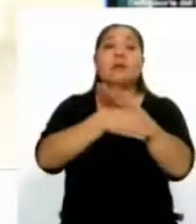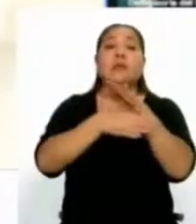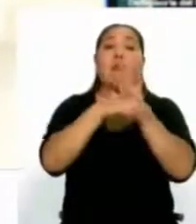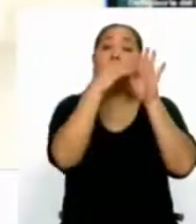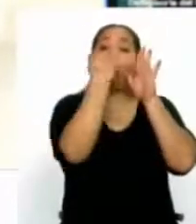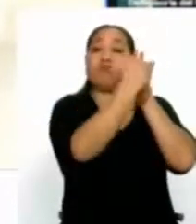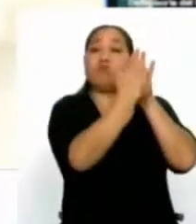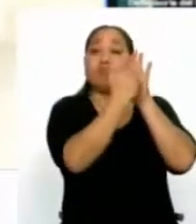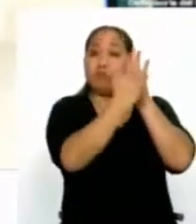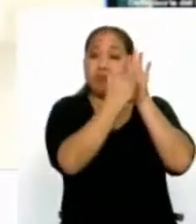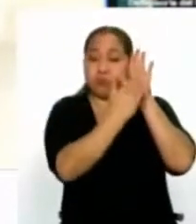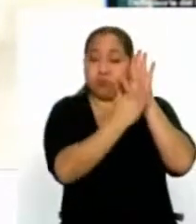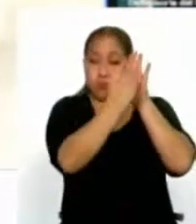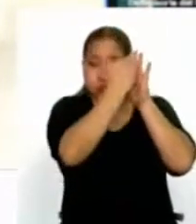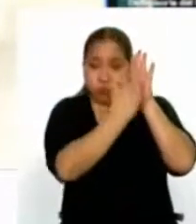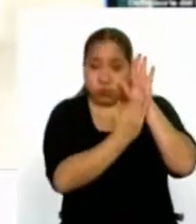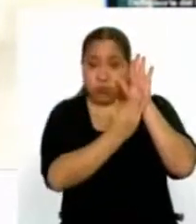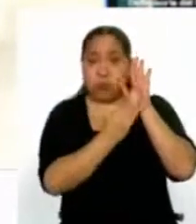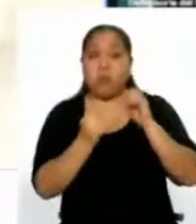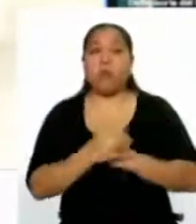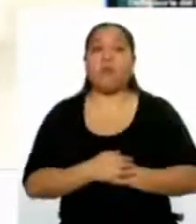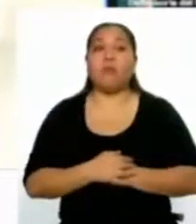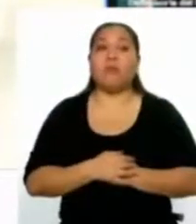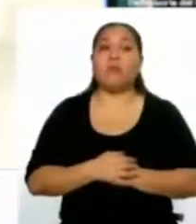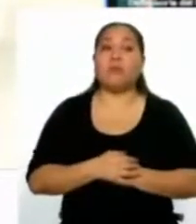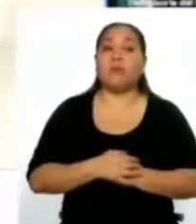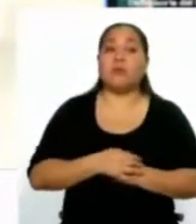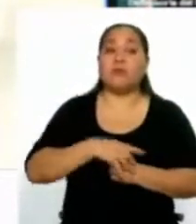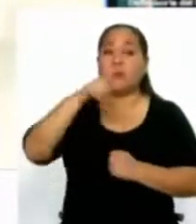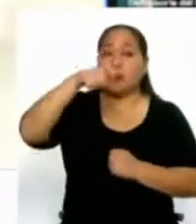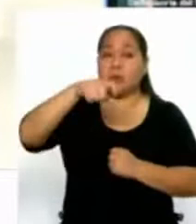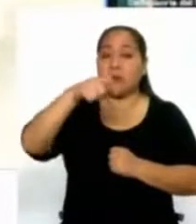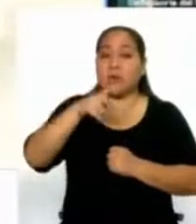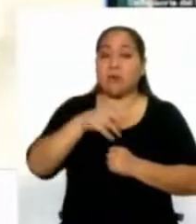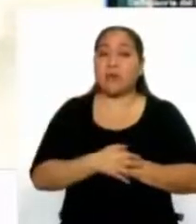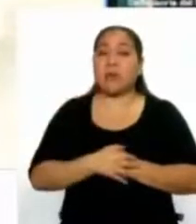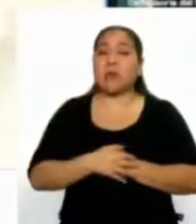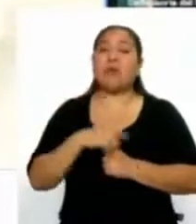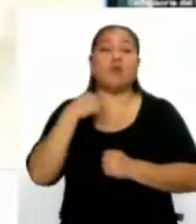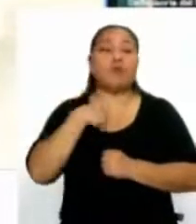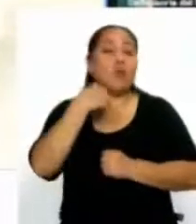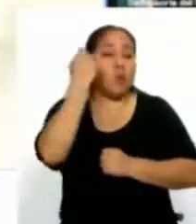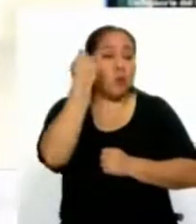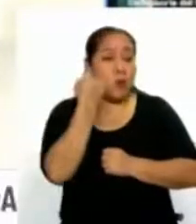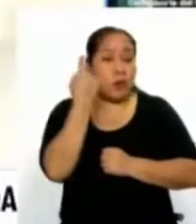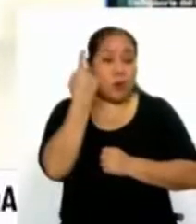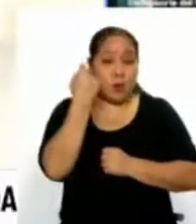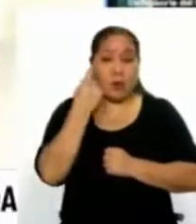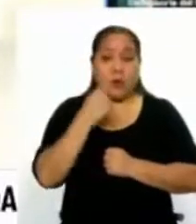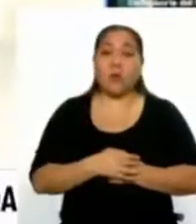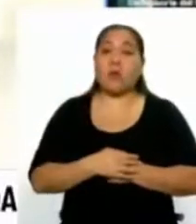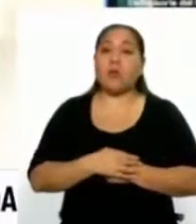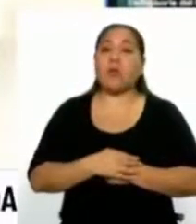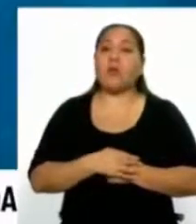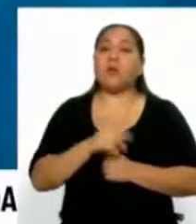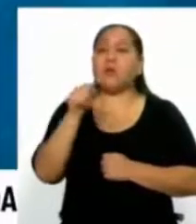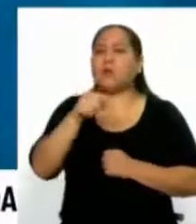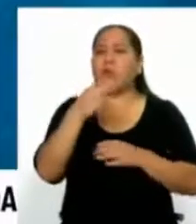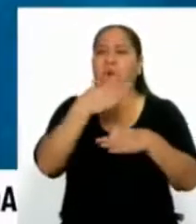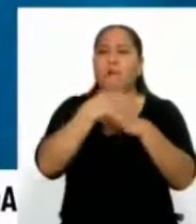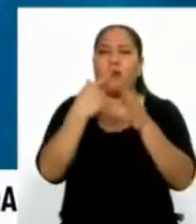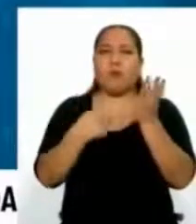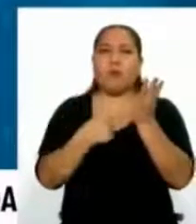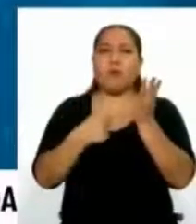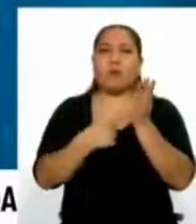un protocolo, en realidad tendría que ser, entiendo, algo estrictamente